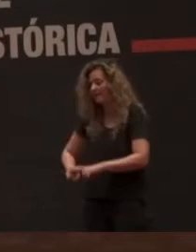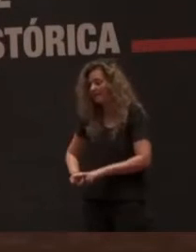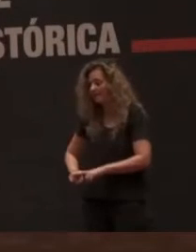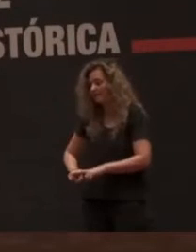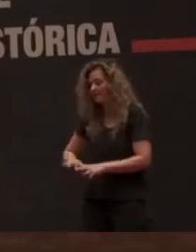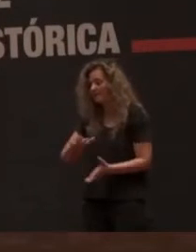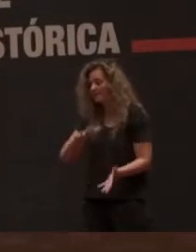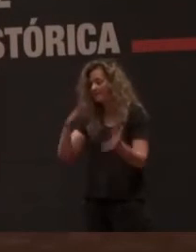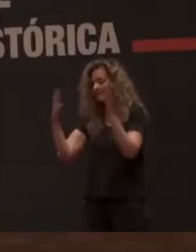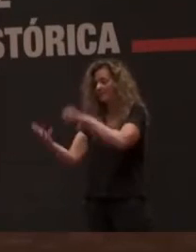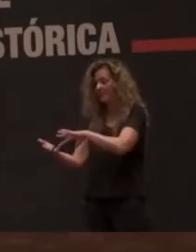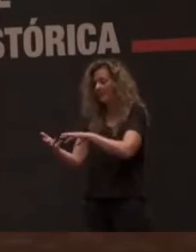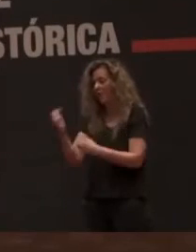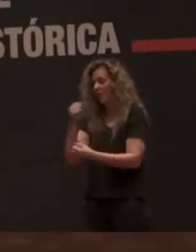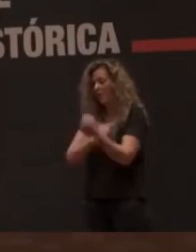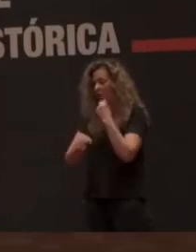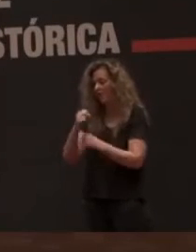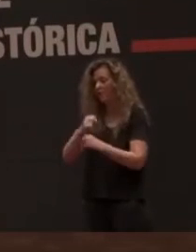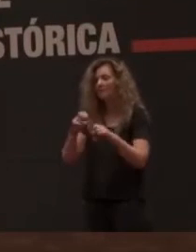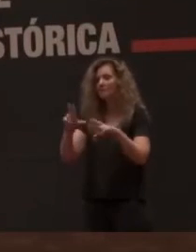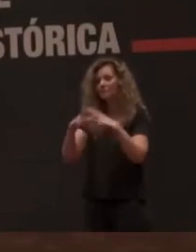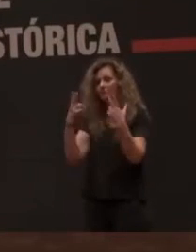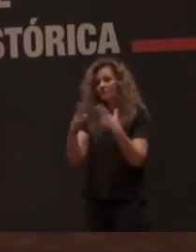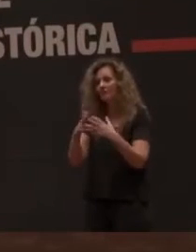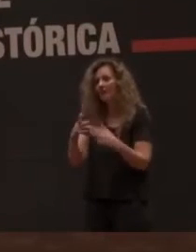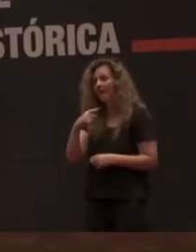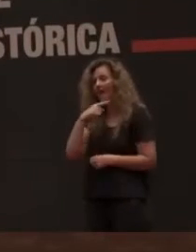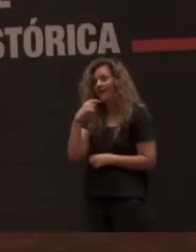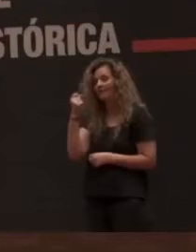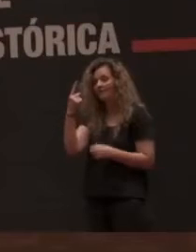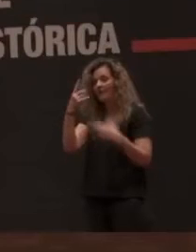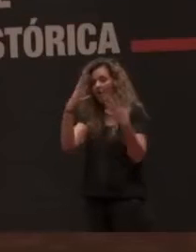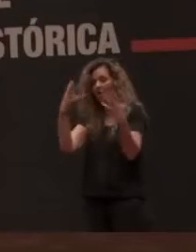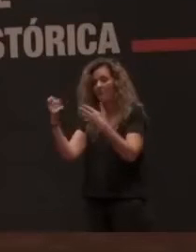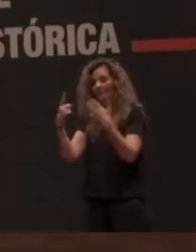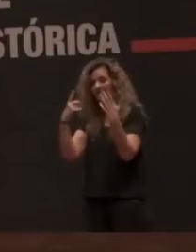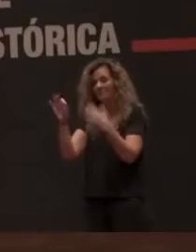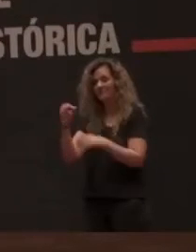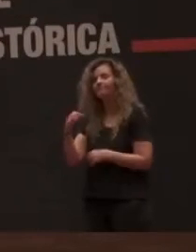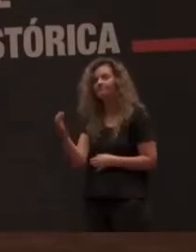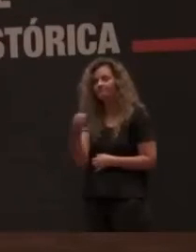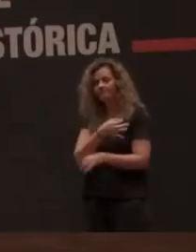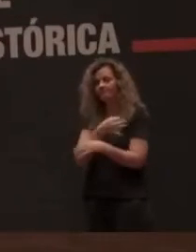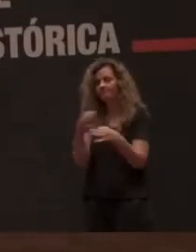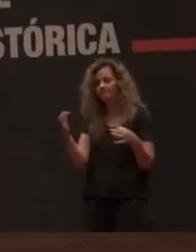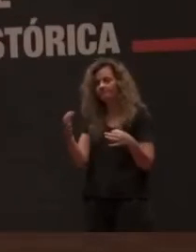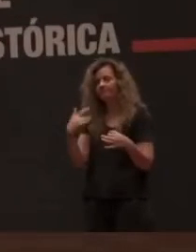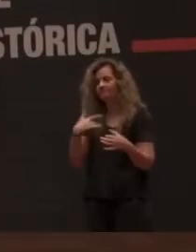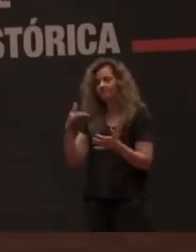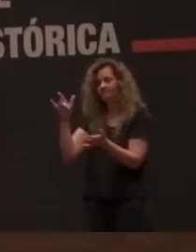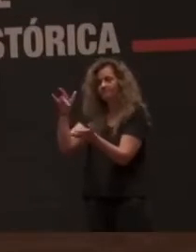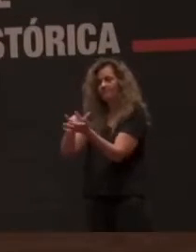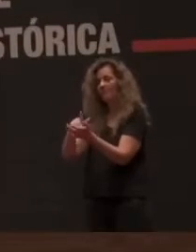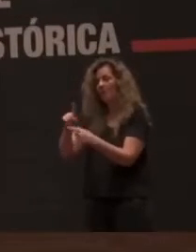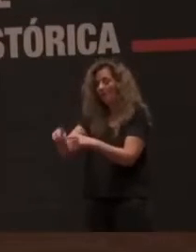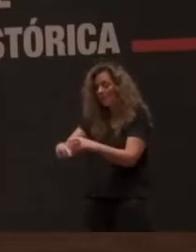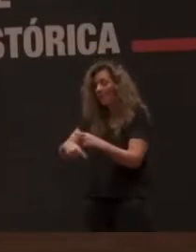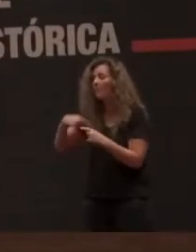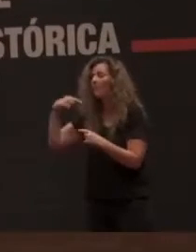las transformaciones económicas y sociales de los años 60, donde efectivamente estamos a la cerca, como luego